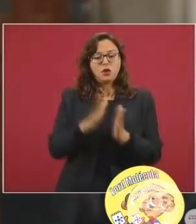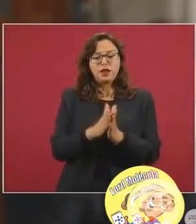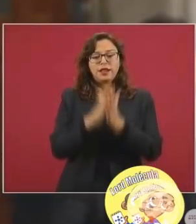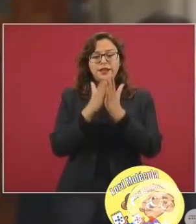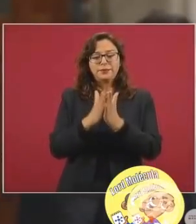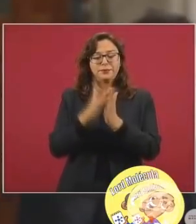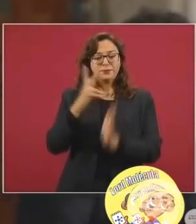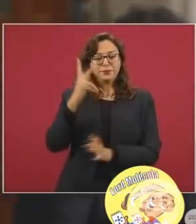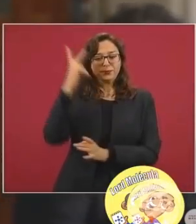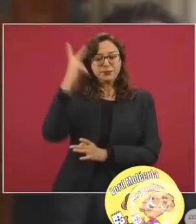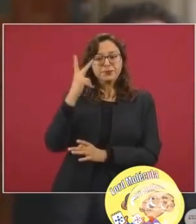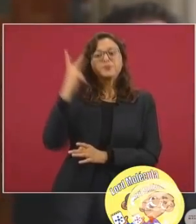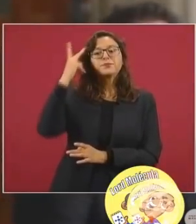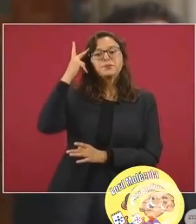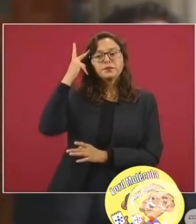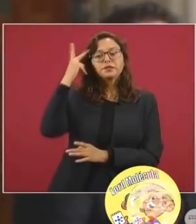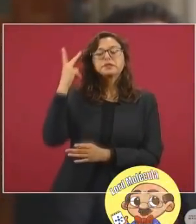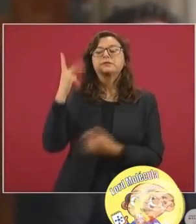Senador,